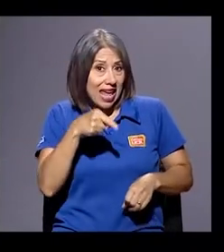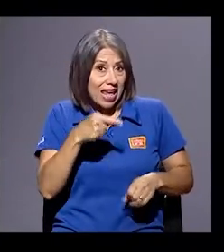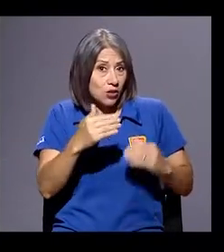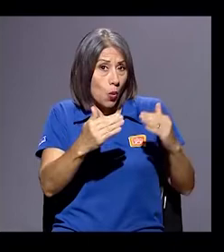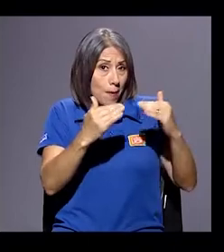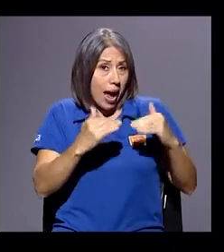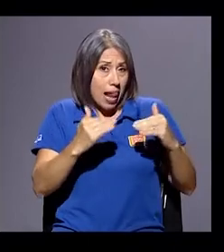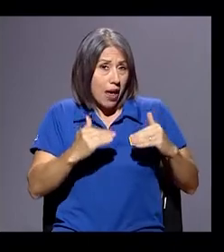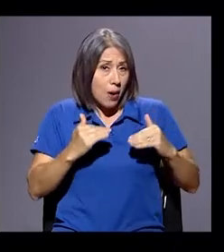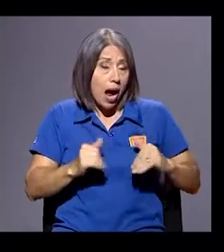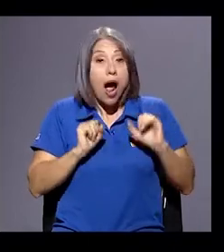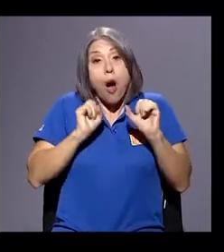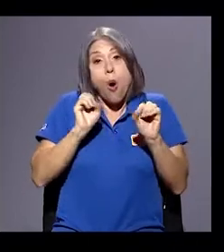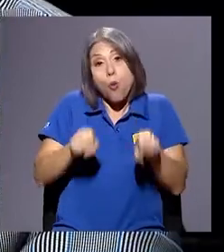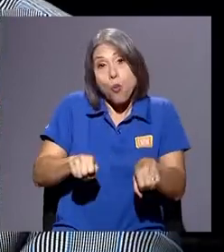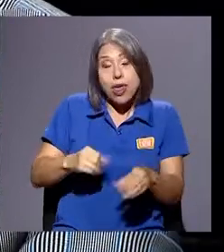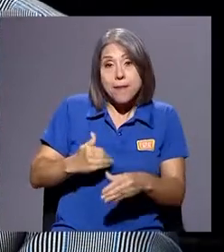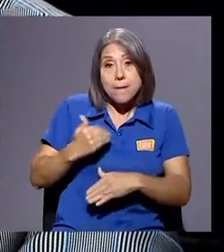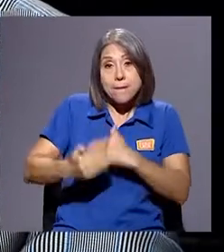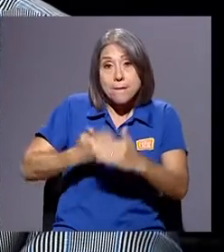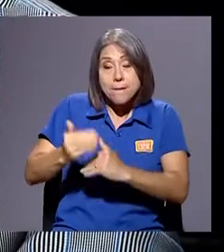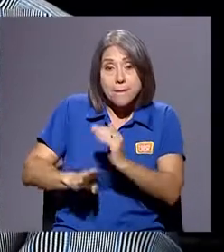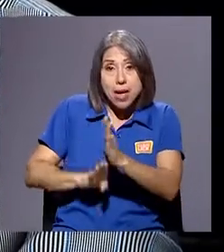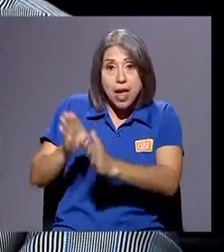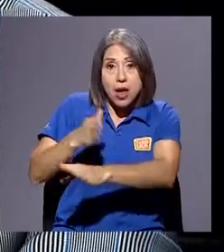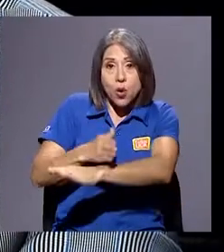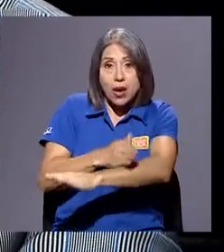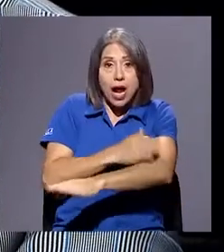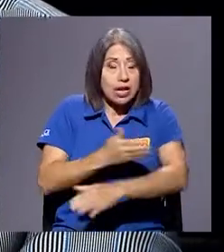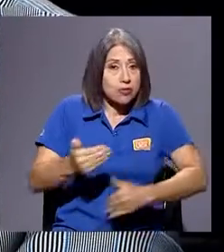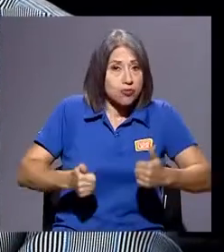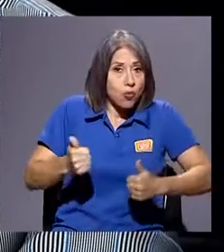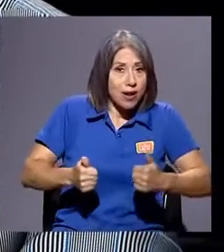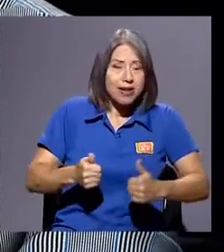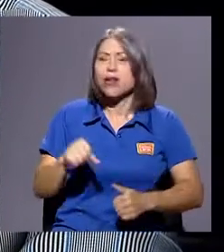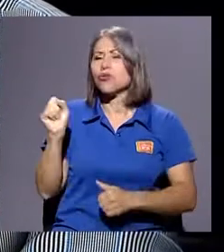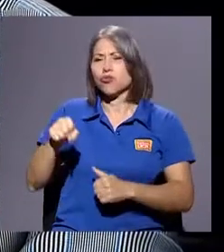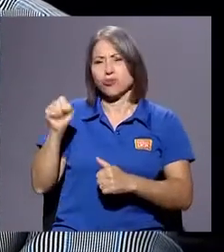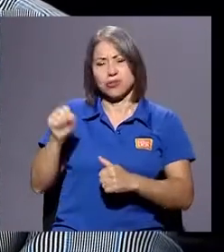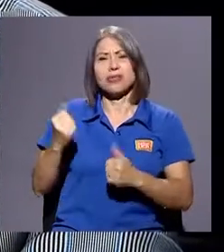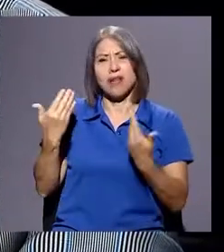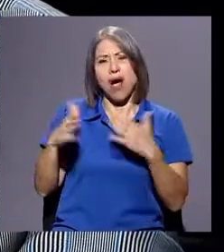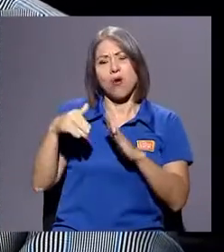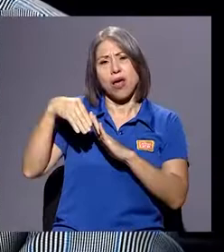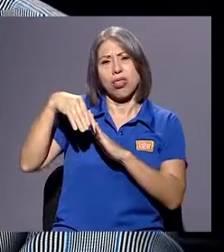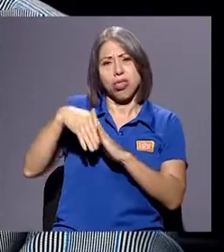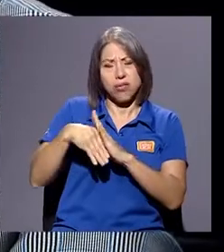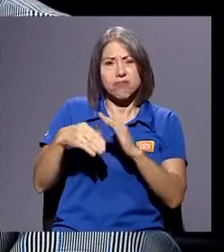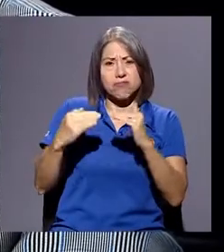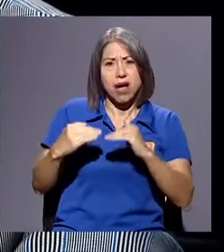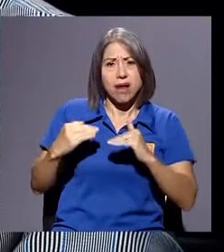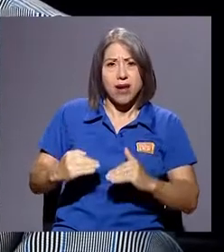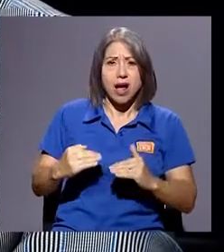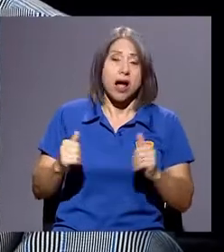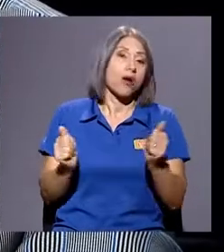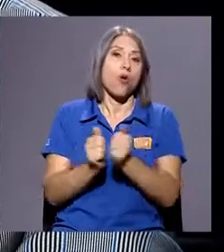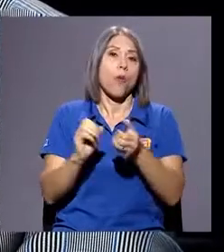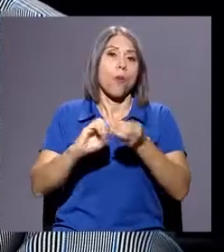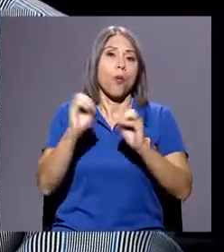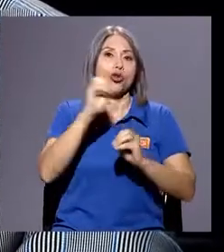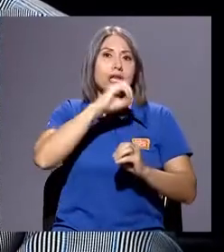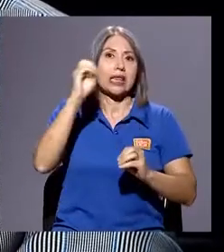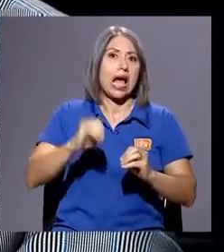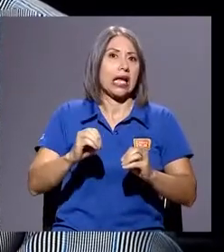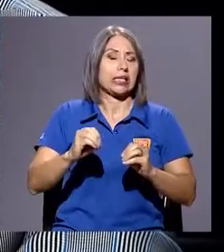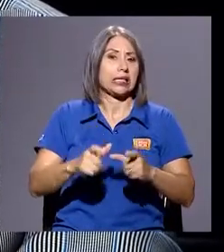ese comportamiento puede mejorar en algún momento? No, porque claro, usted, que me dice, okay, claro que va a la baja. Sí, claro que va a la baja y con porcentajes